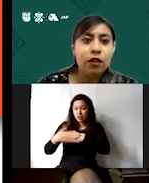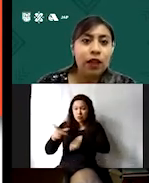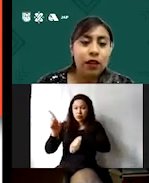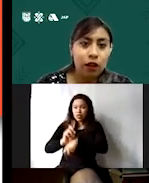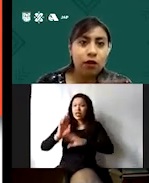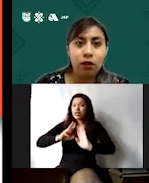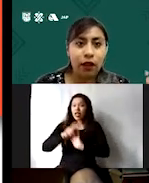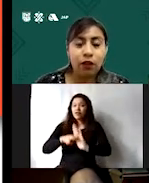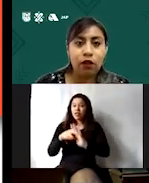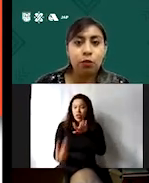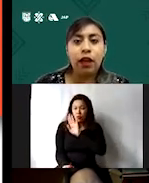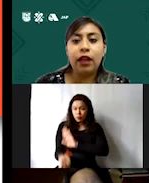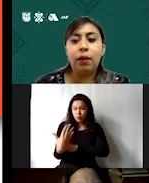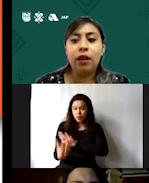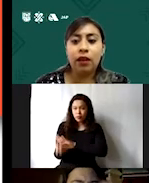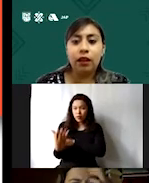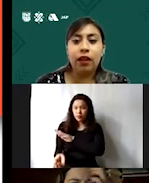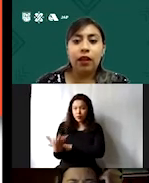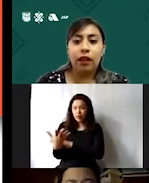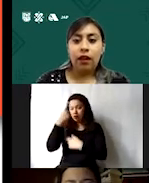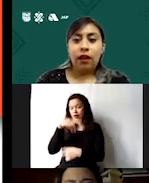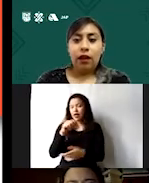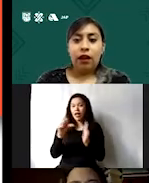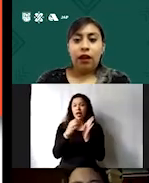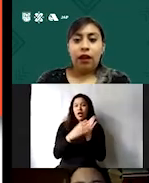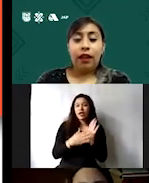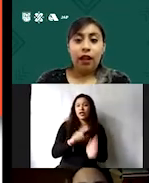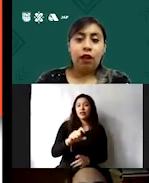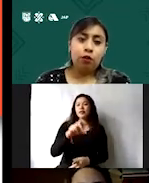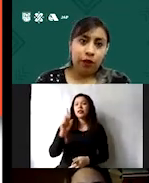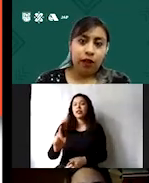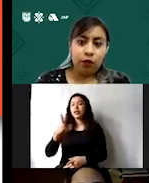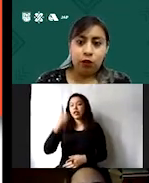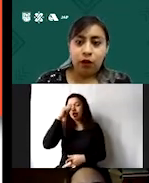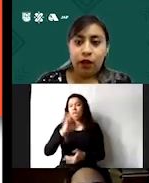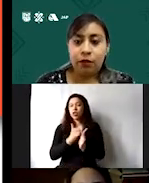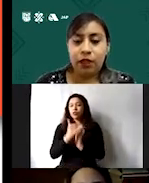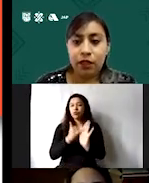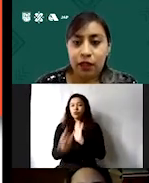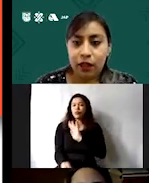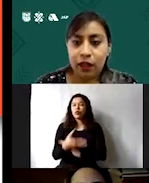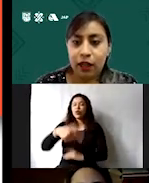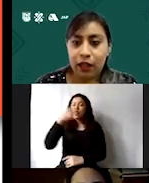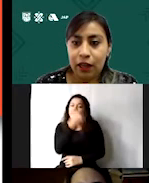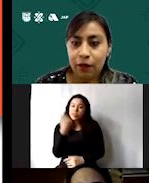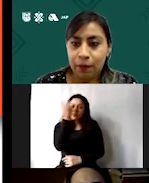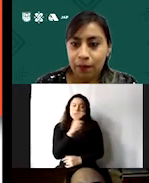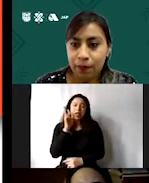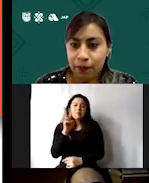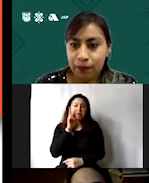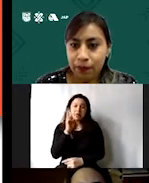los videos de todo lo que corresponde a Agenda 2030 en el canal y los puedan consultar las veces que